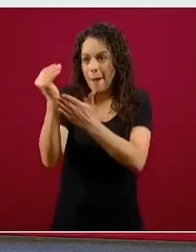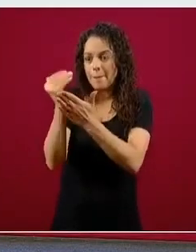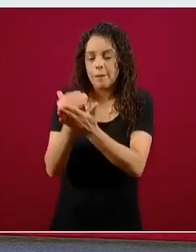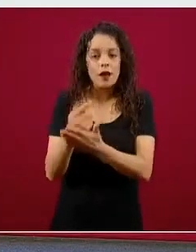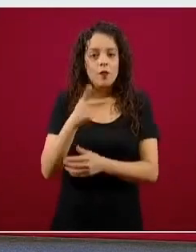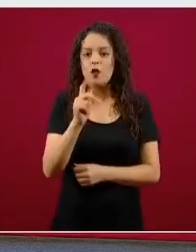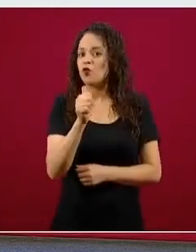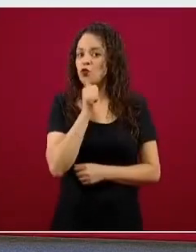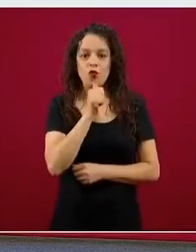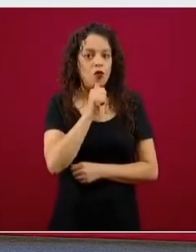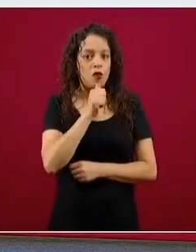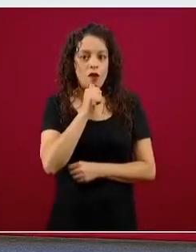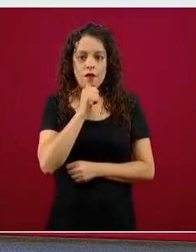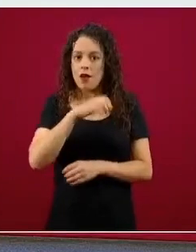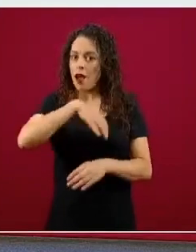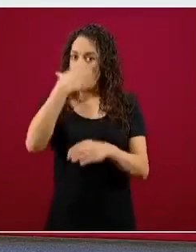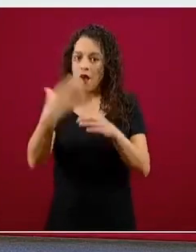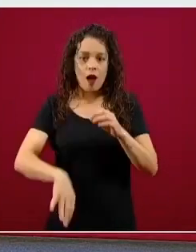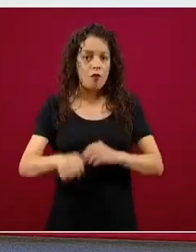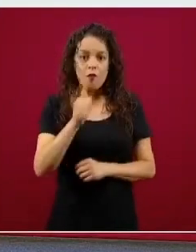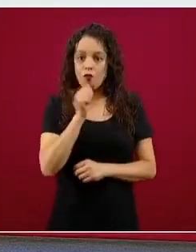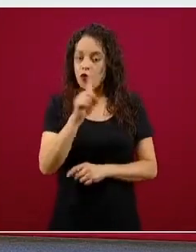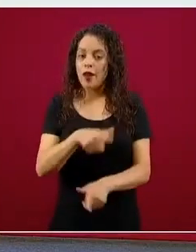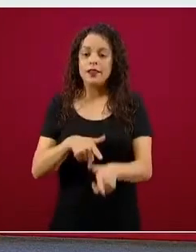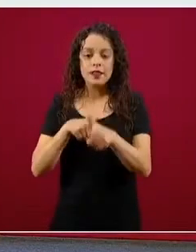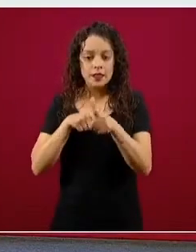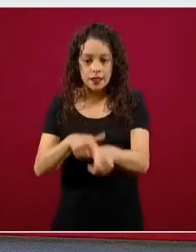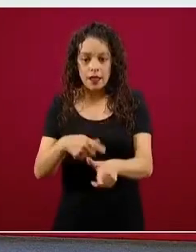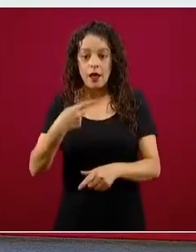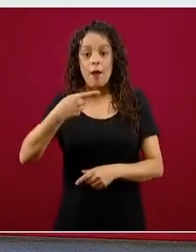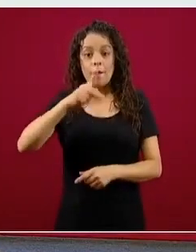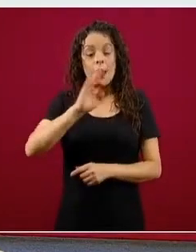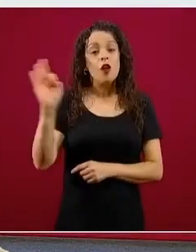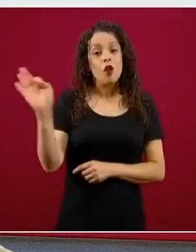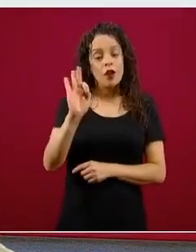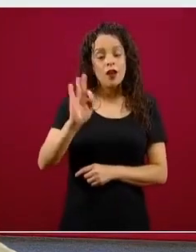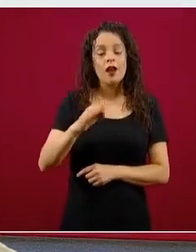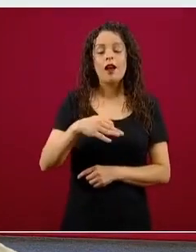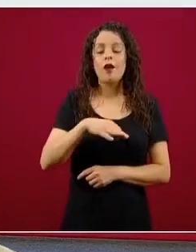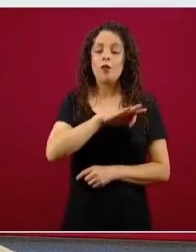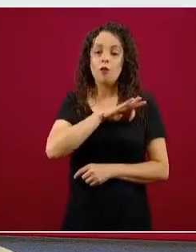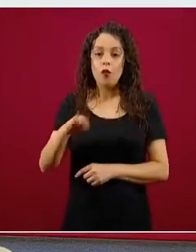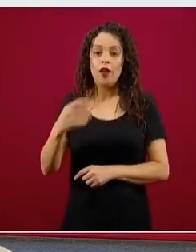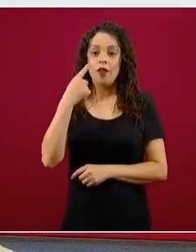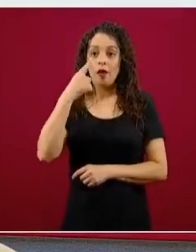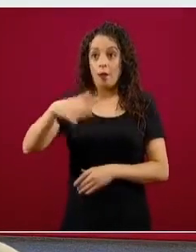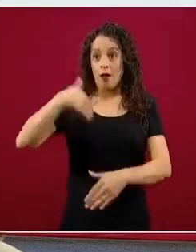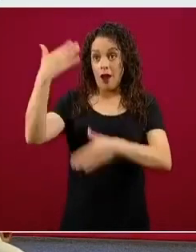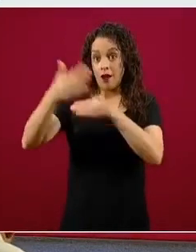Pero es alentador ver que llegue a una zona de estabilización. Veamos la siguiente.